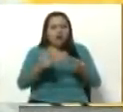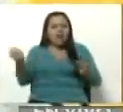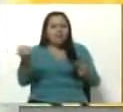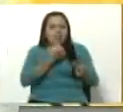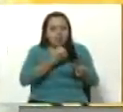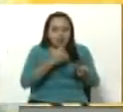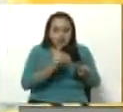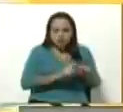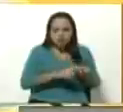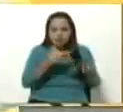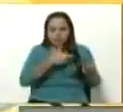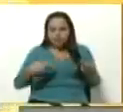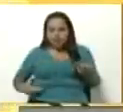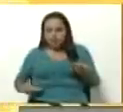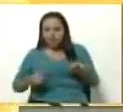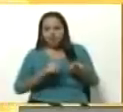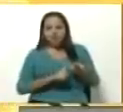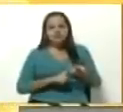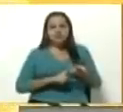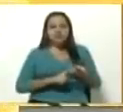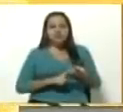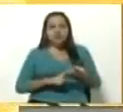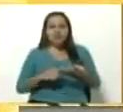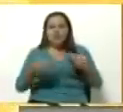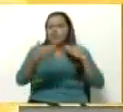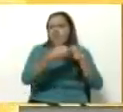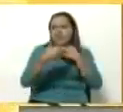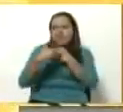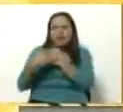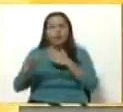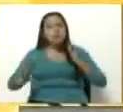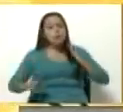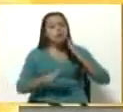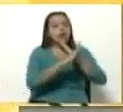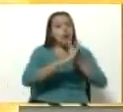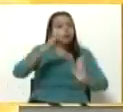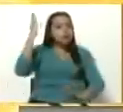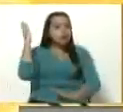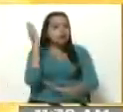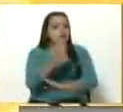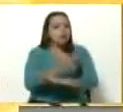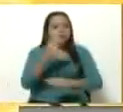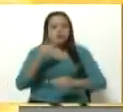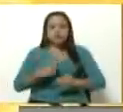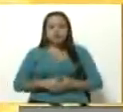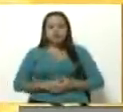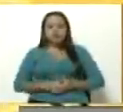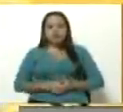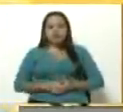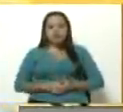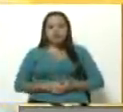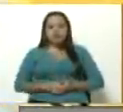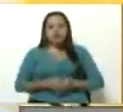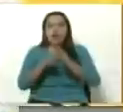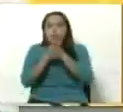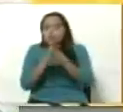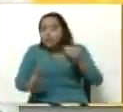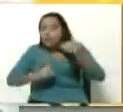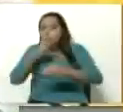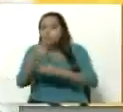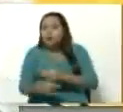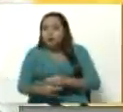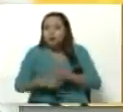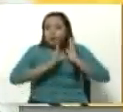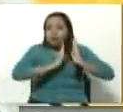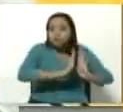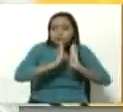magnicidio, agresiones a través de bloqueos, sanciones, todo un plan sistemático